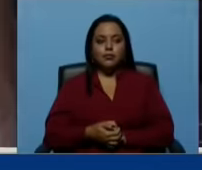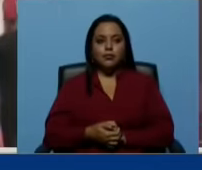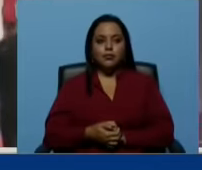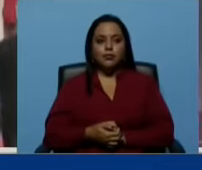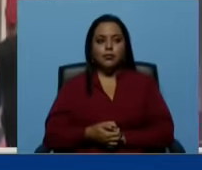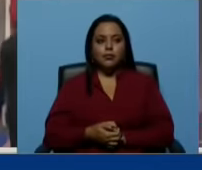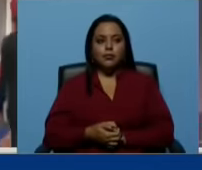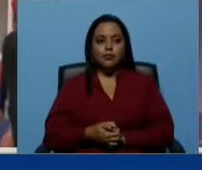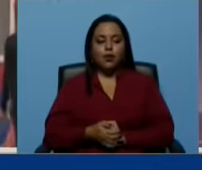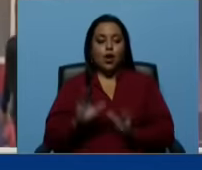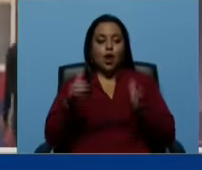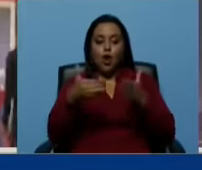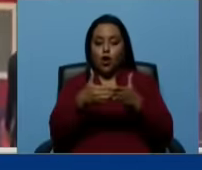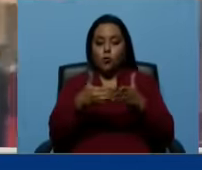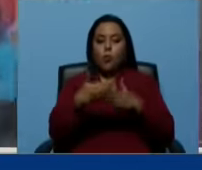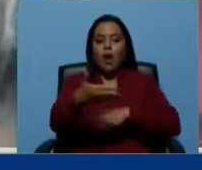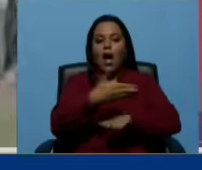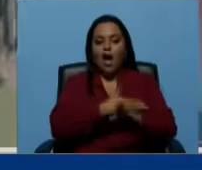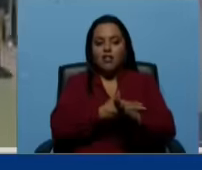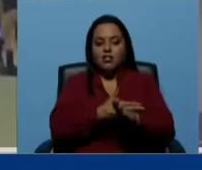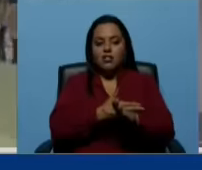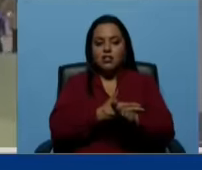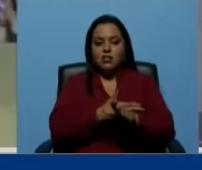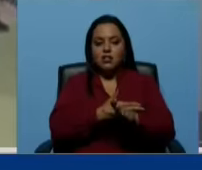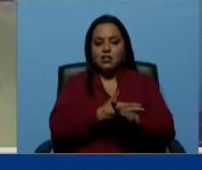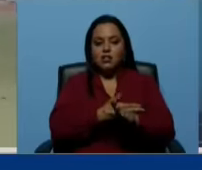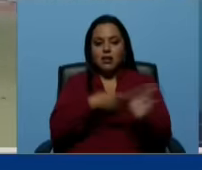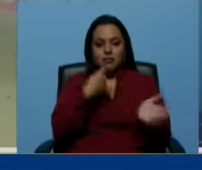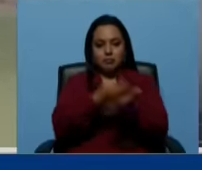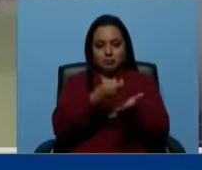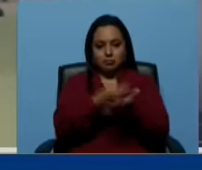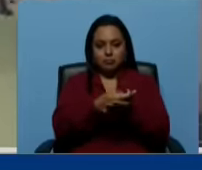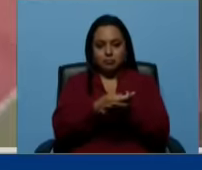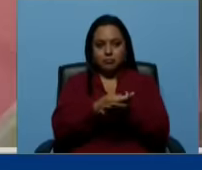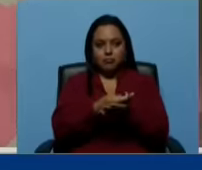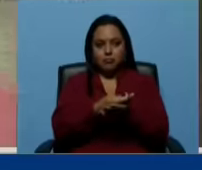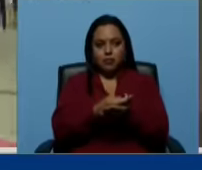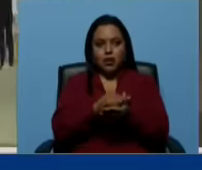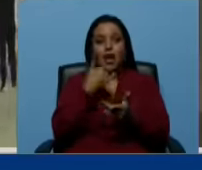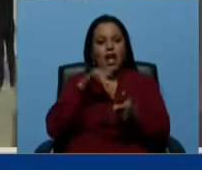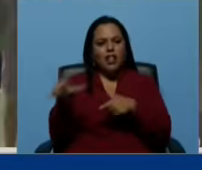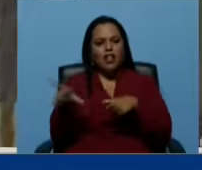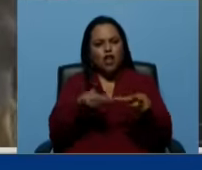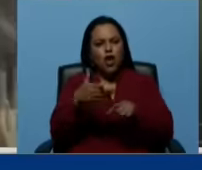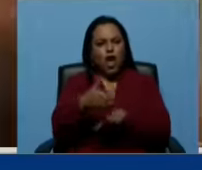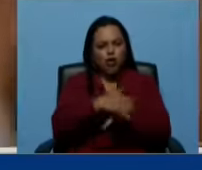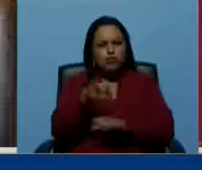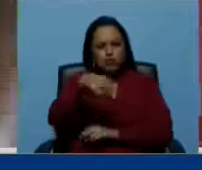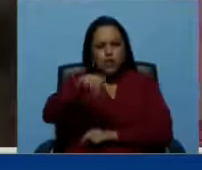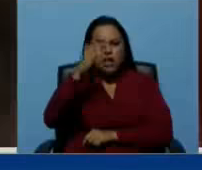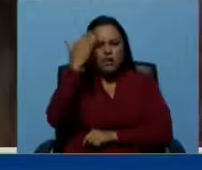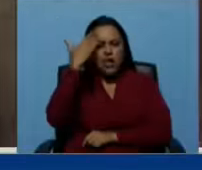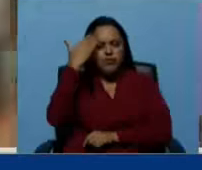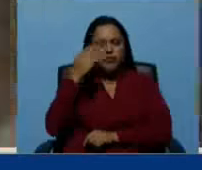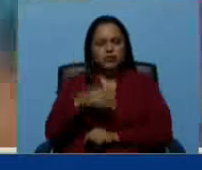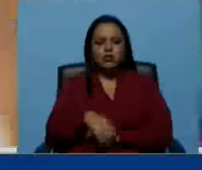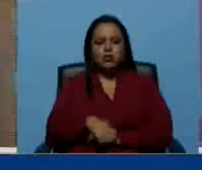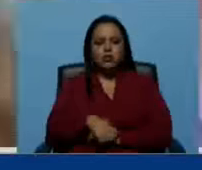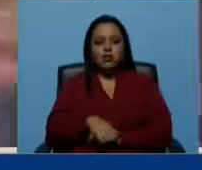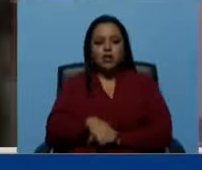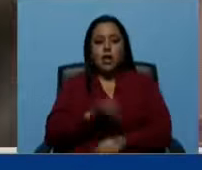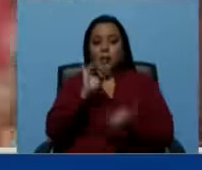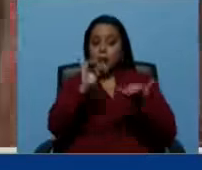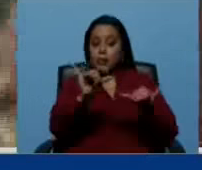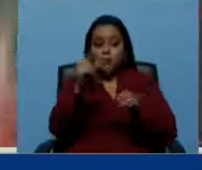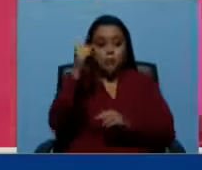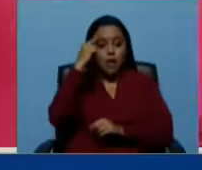Una ola criminal preparada. Y esa ola criminal la tenían preparada, como ustedes saben, para el mismo